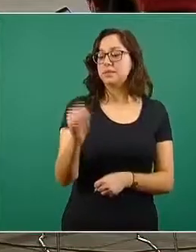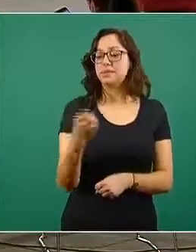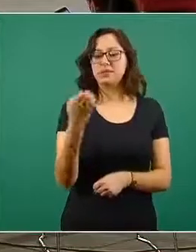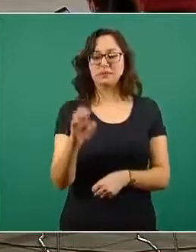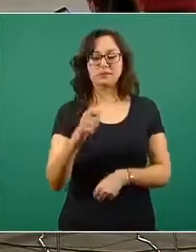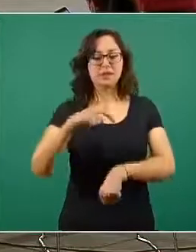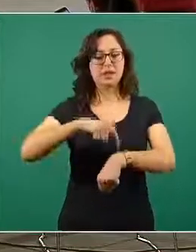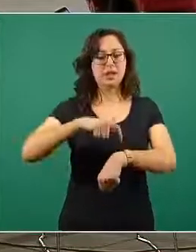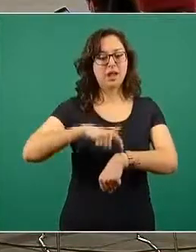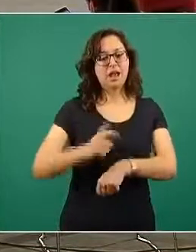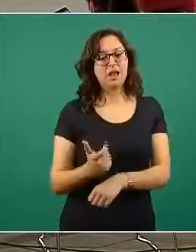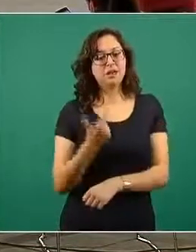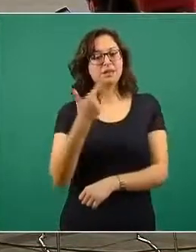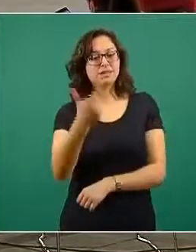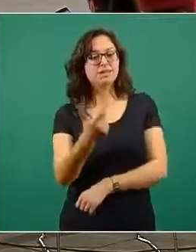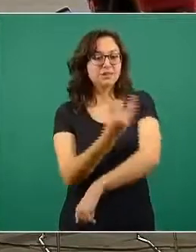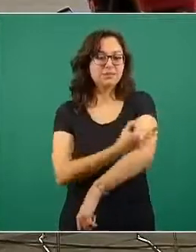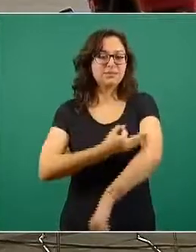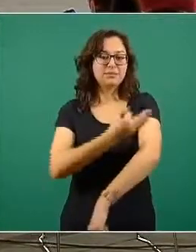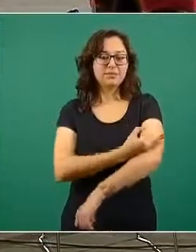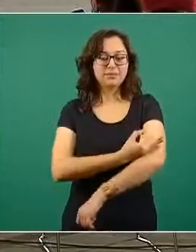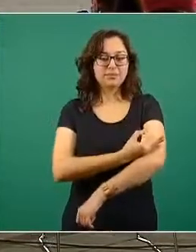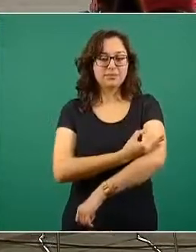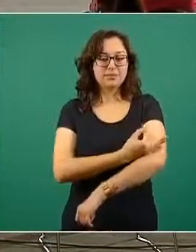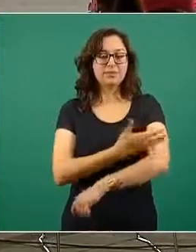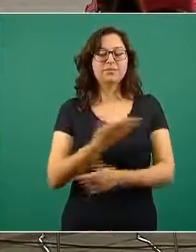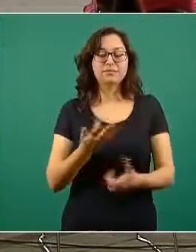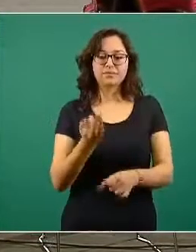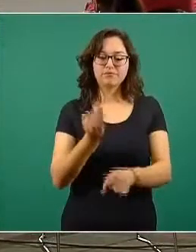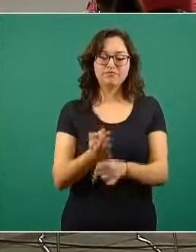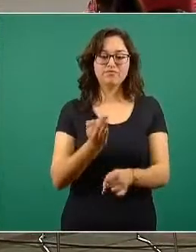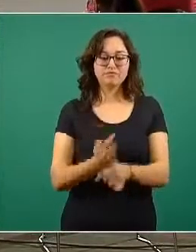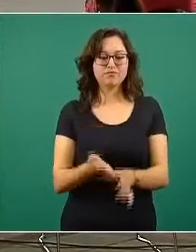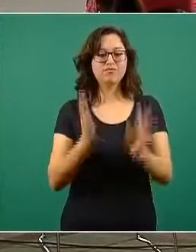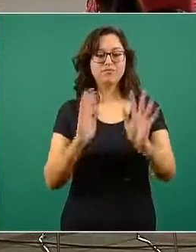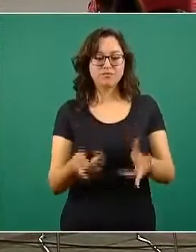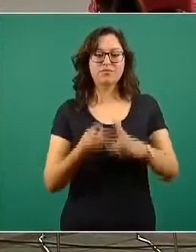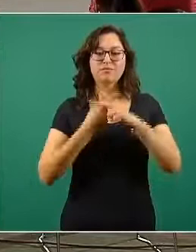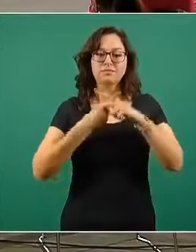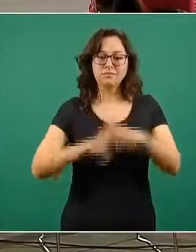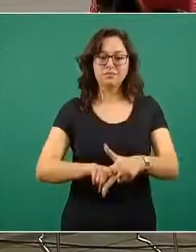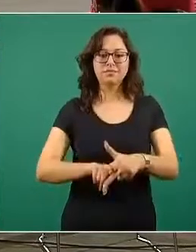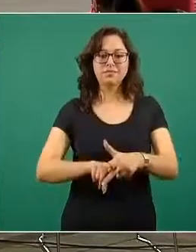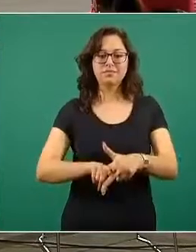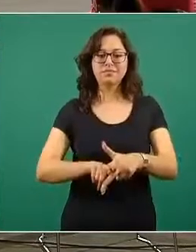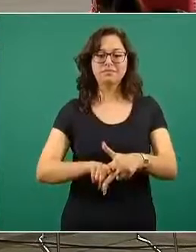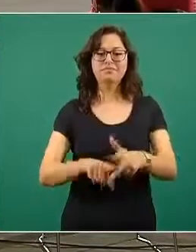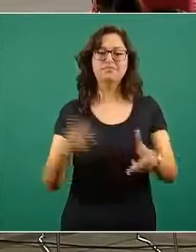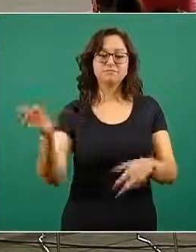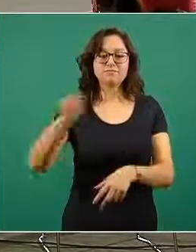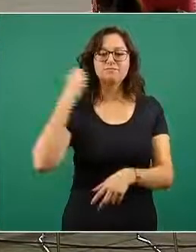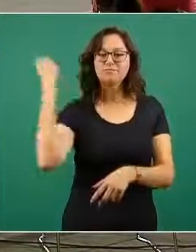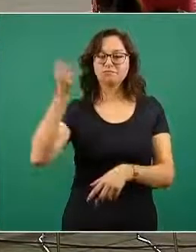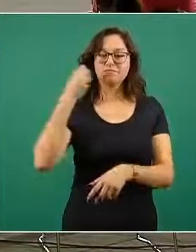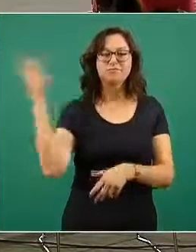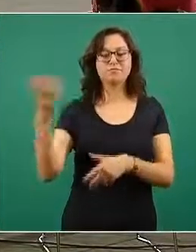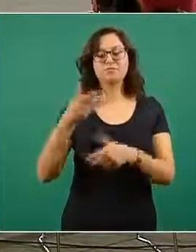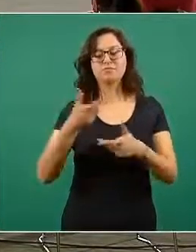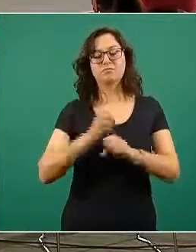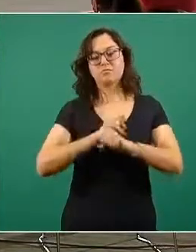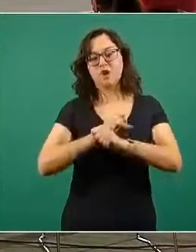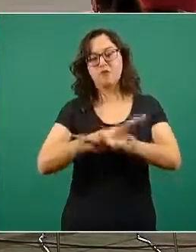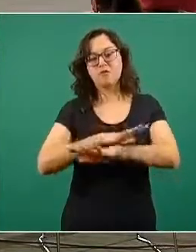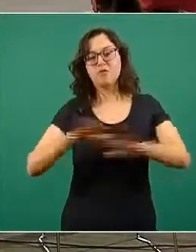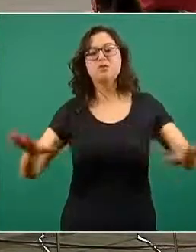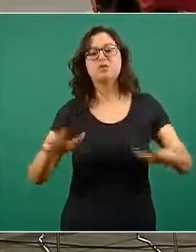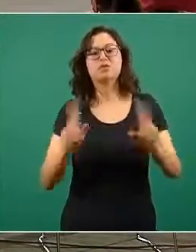las 19 horas y vamos a proceder con la conferencia de prensa sobre